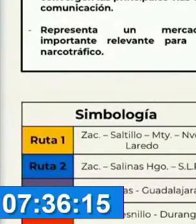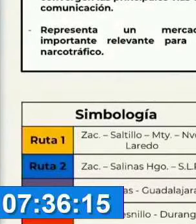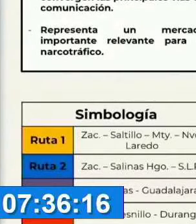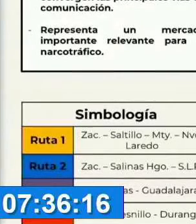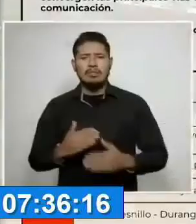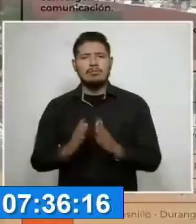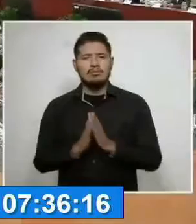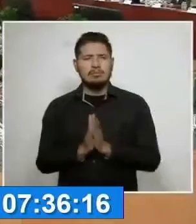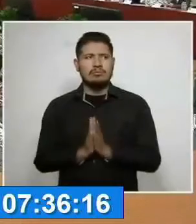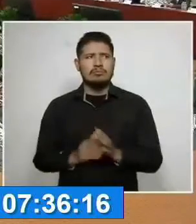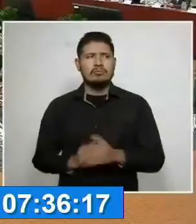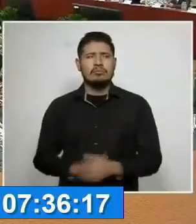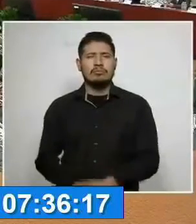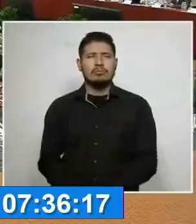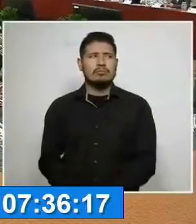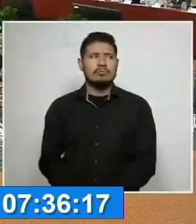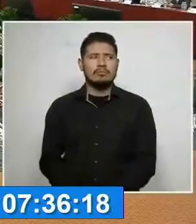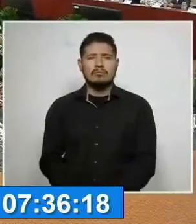se estableció un periodo de